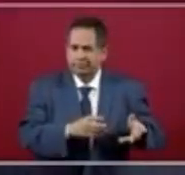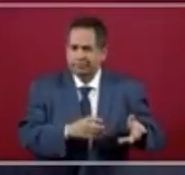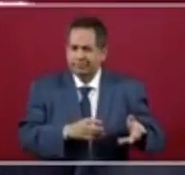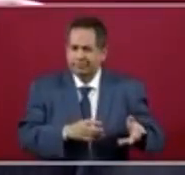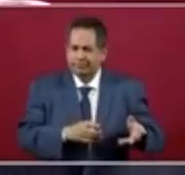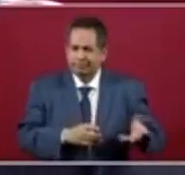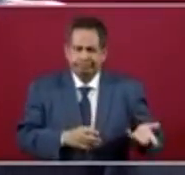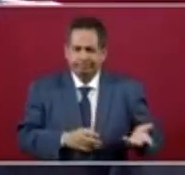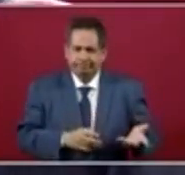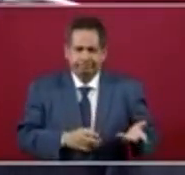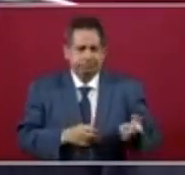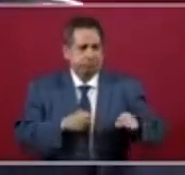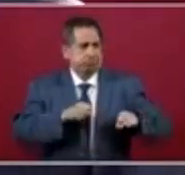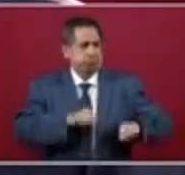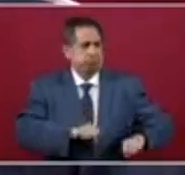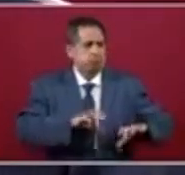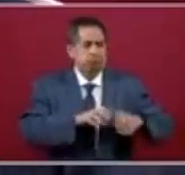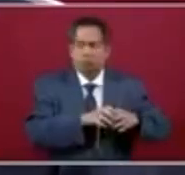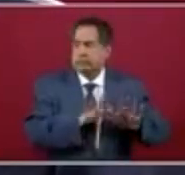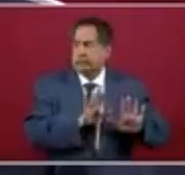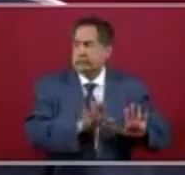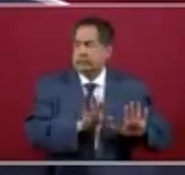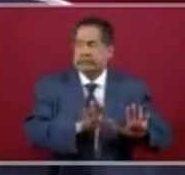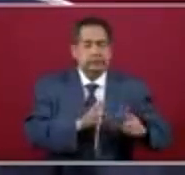de los potentados,